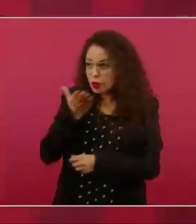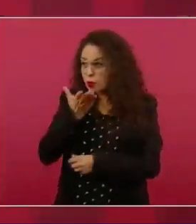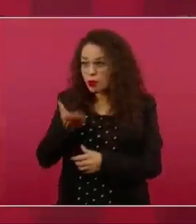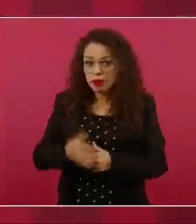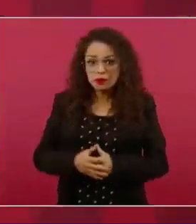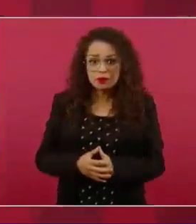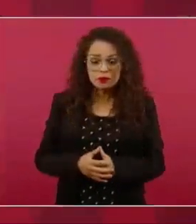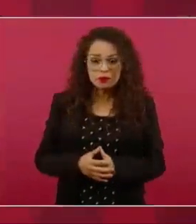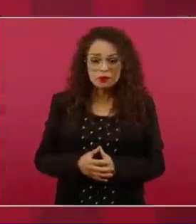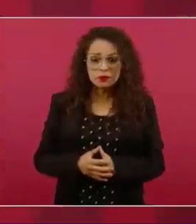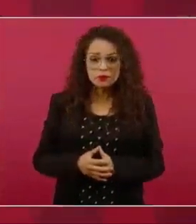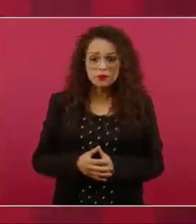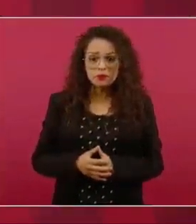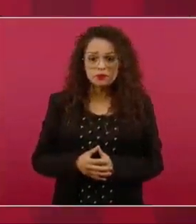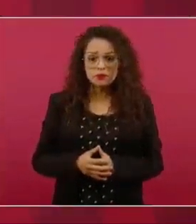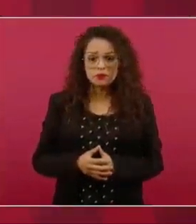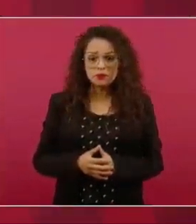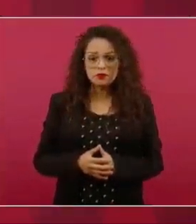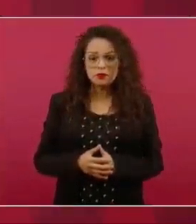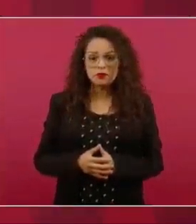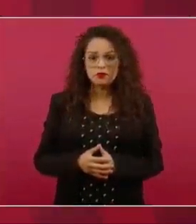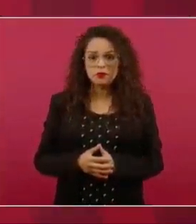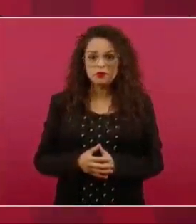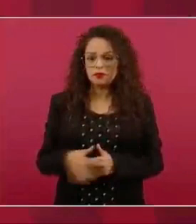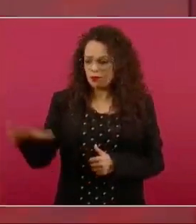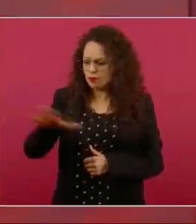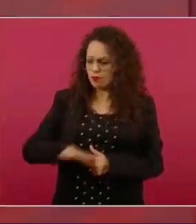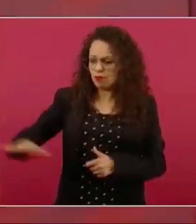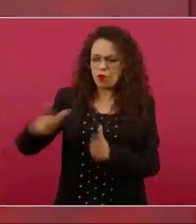¿quién inspira a los priistas?